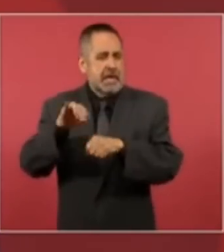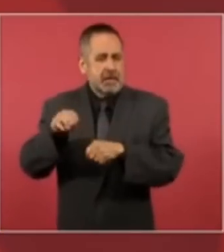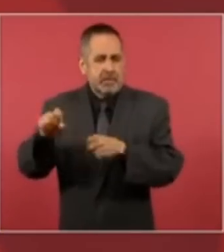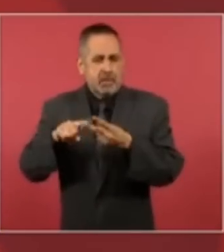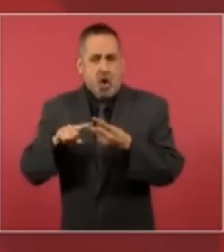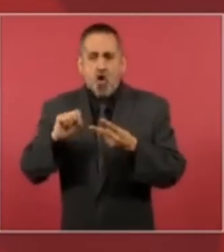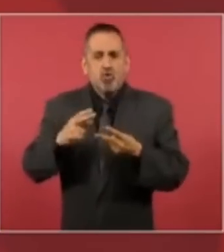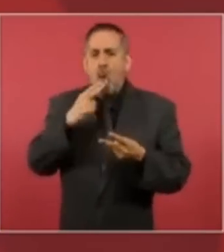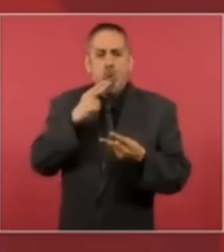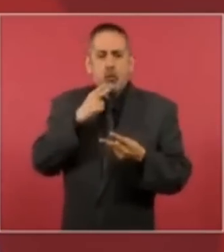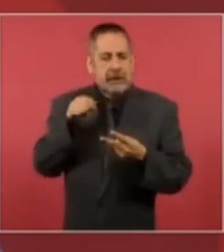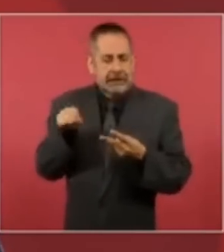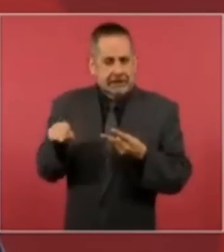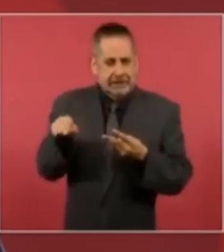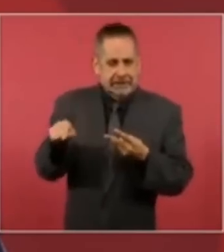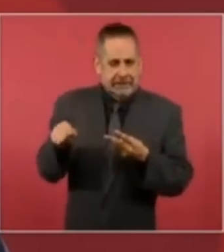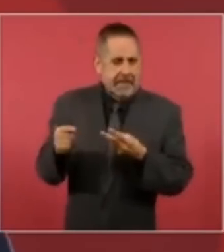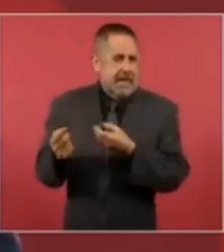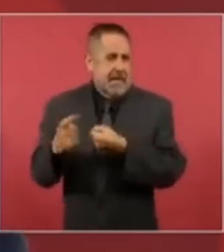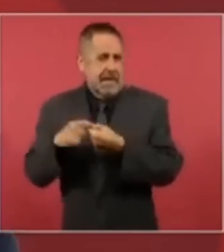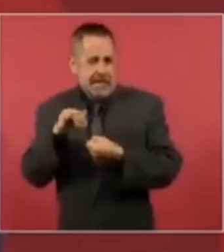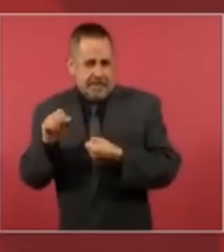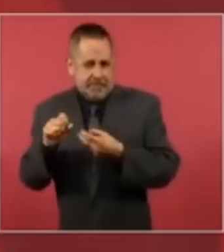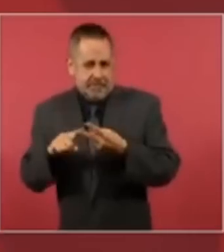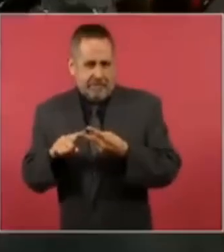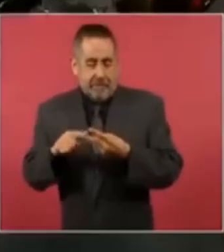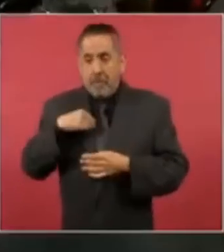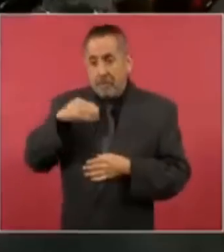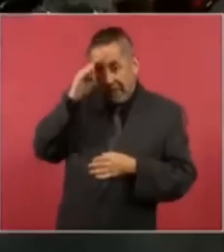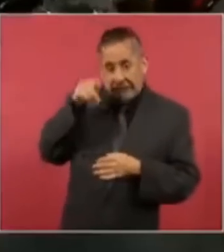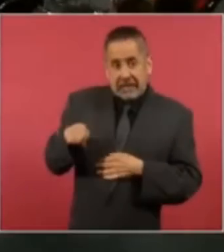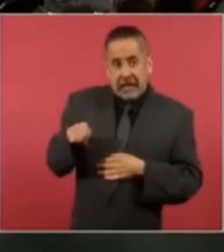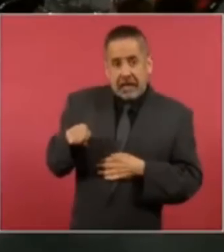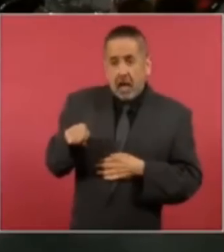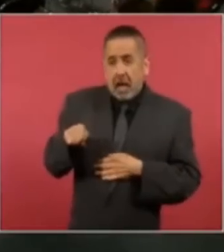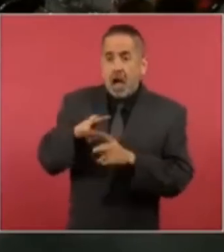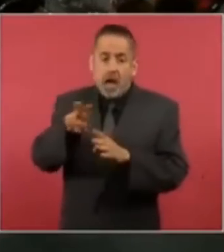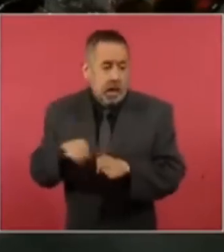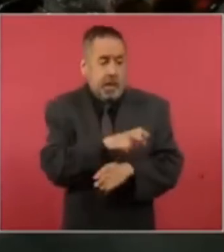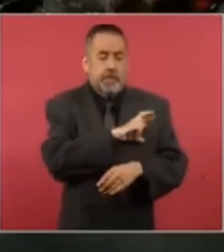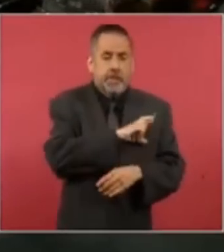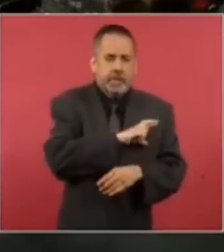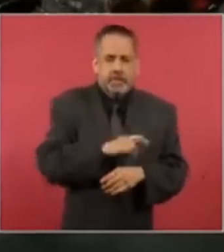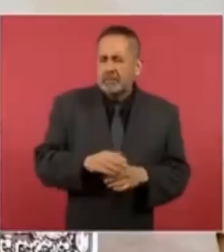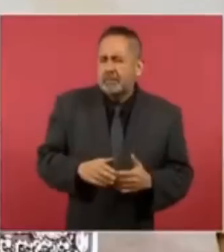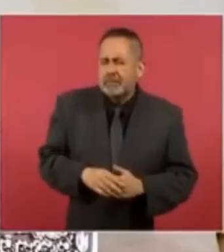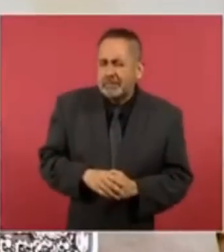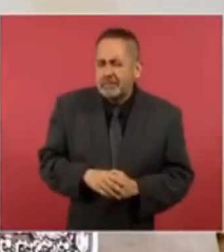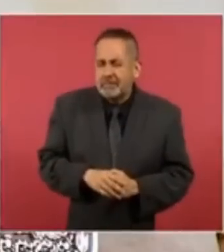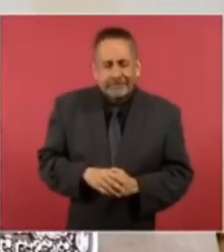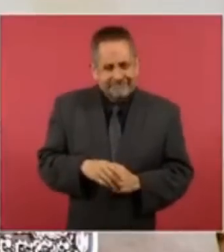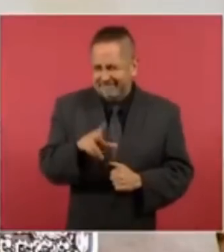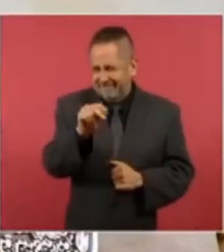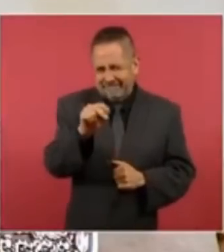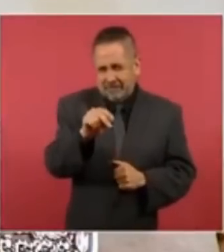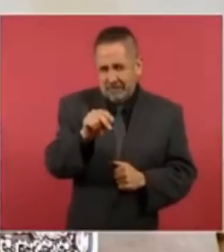no utilizaron los servicios del Seguro Social, asume que se atendieron en el medio privado. No todo mundo